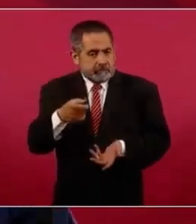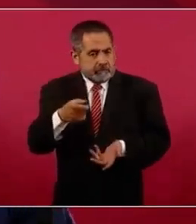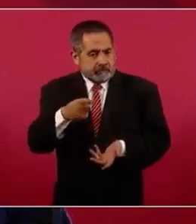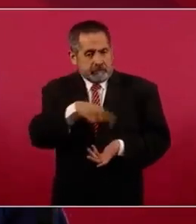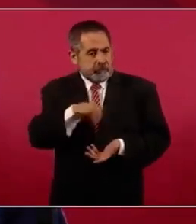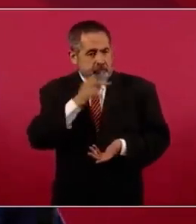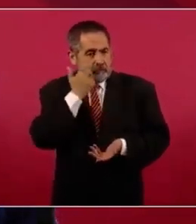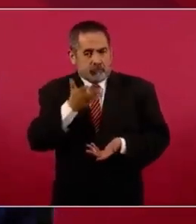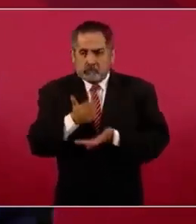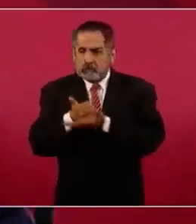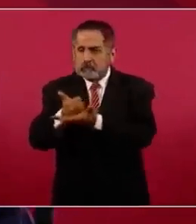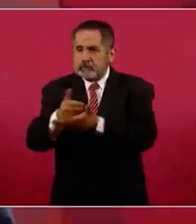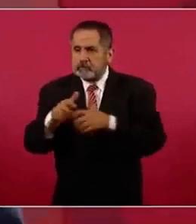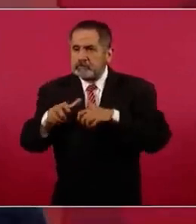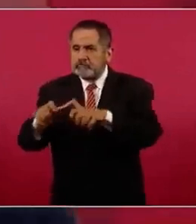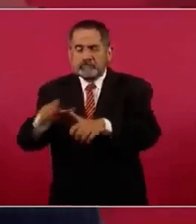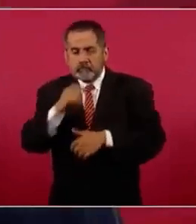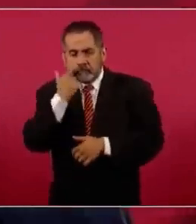si lo que quieren